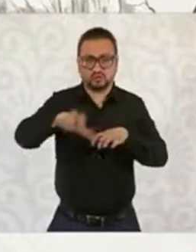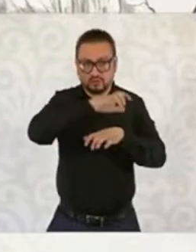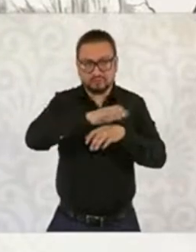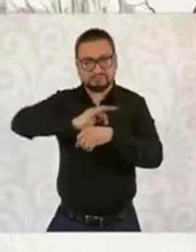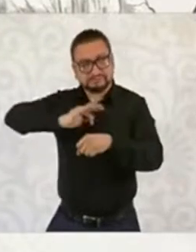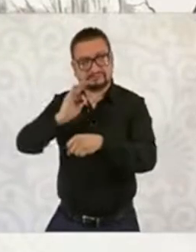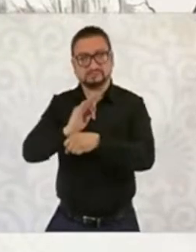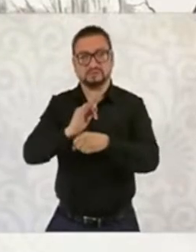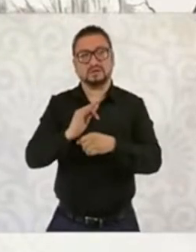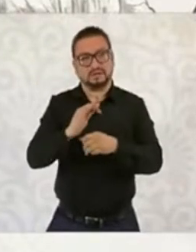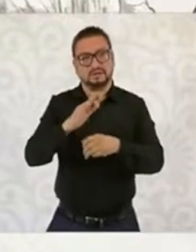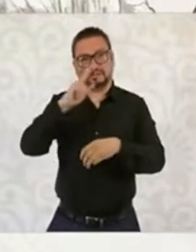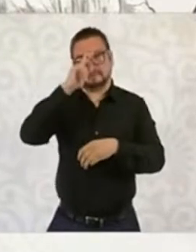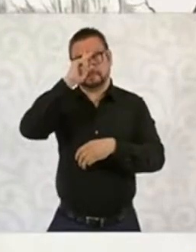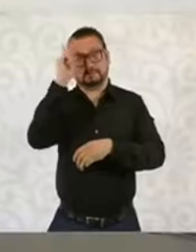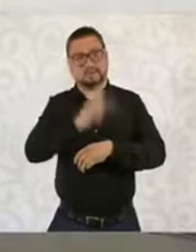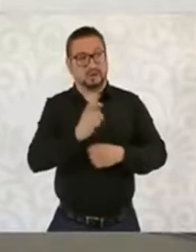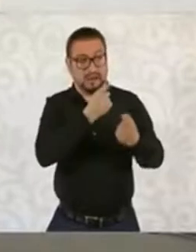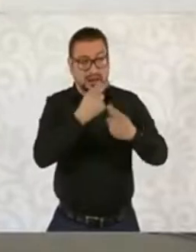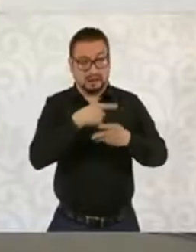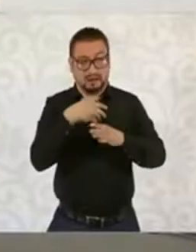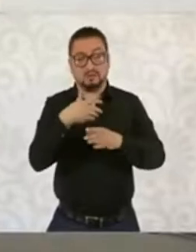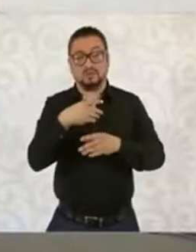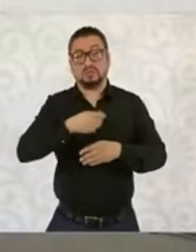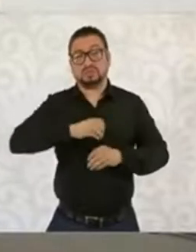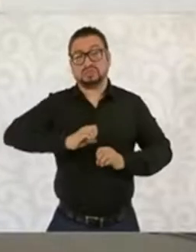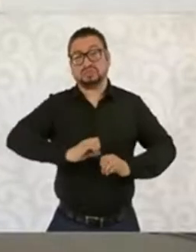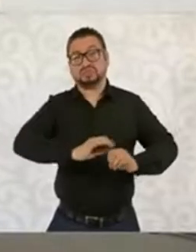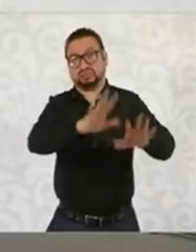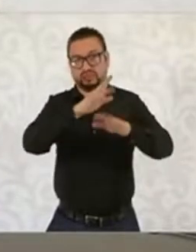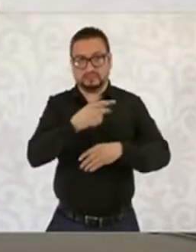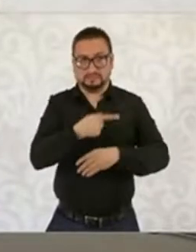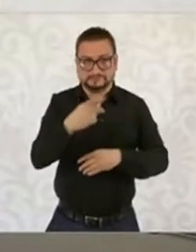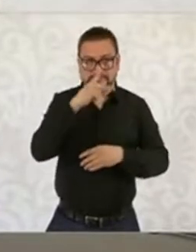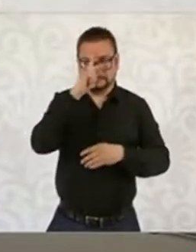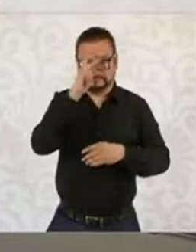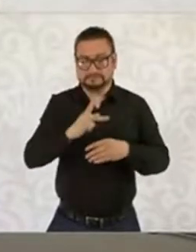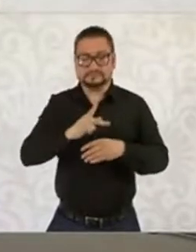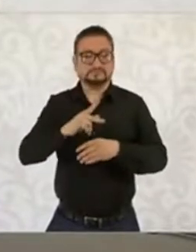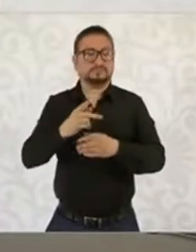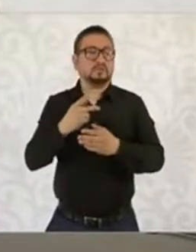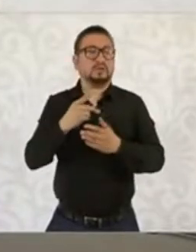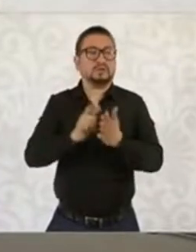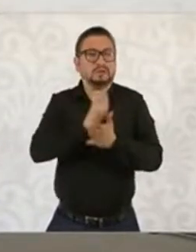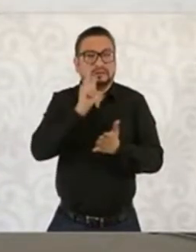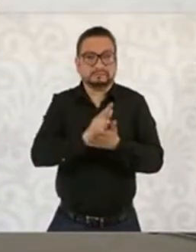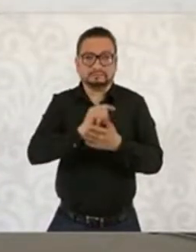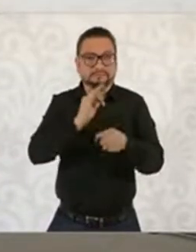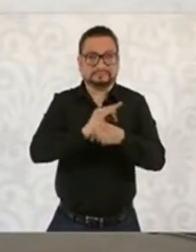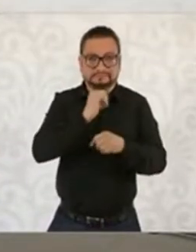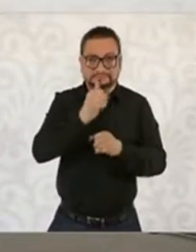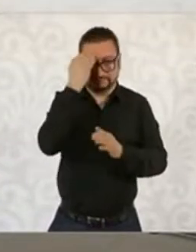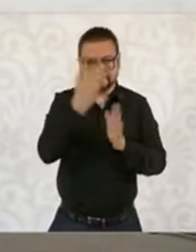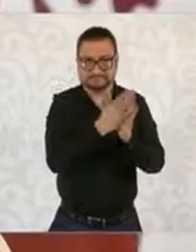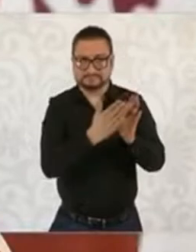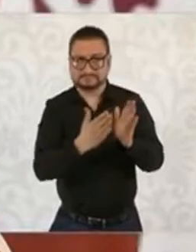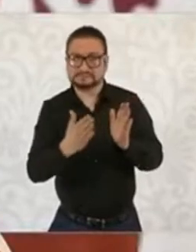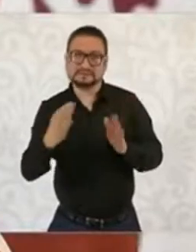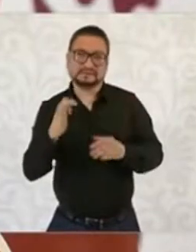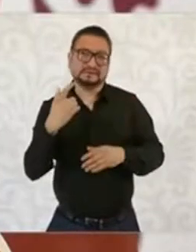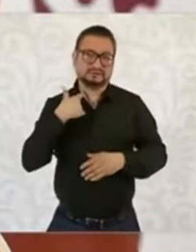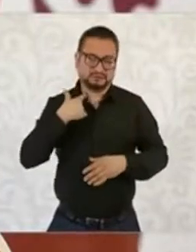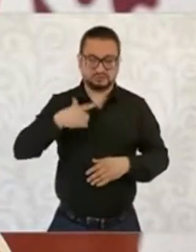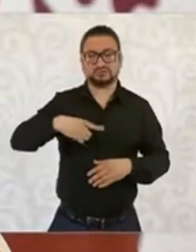fueron los más depauperados y precarizados en las políticas de la larga noche neoliberal, y en ese